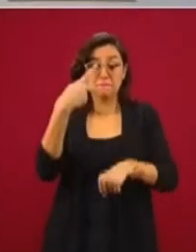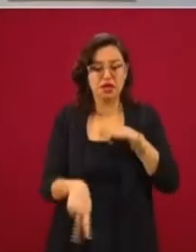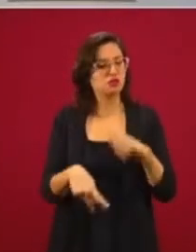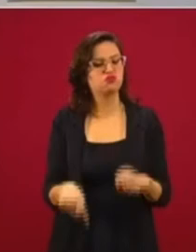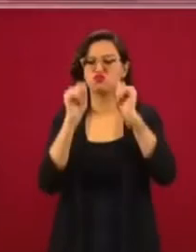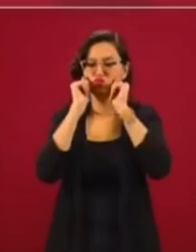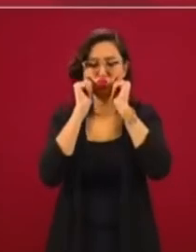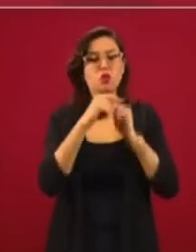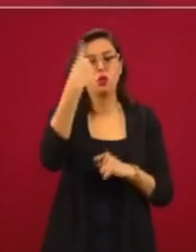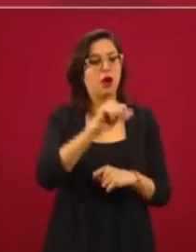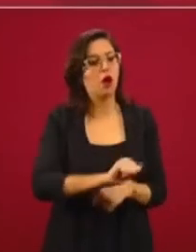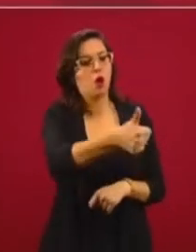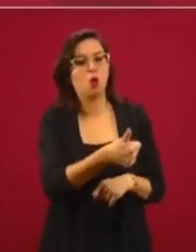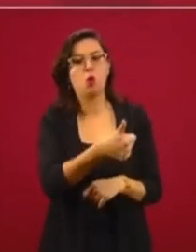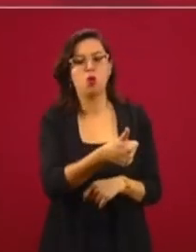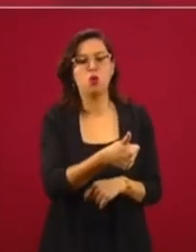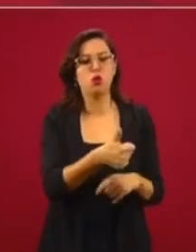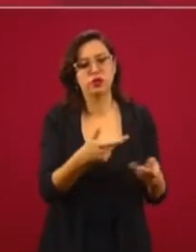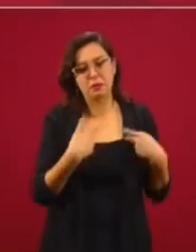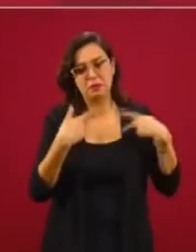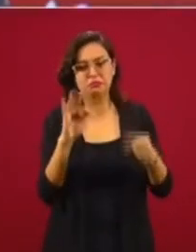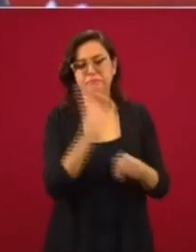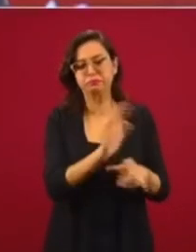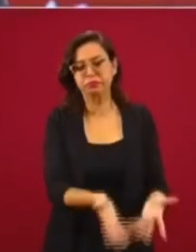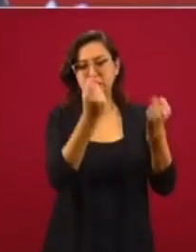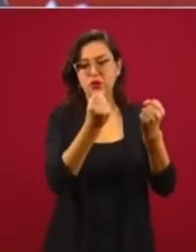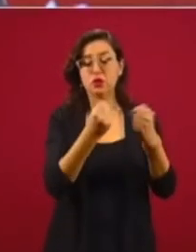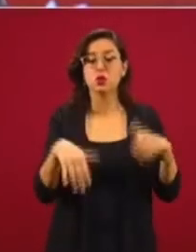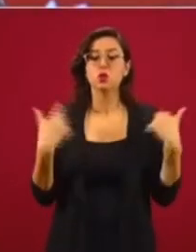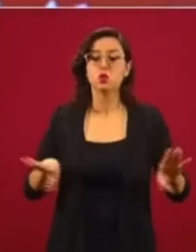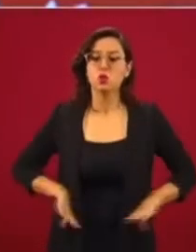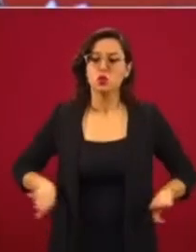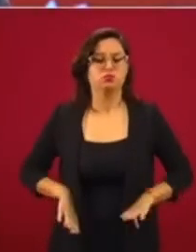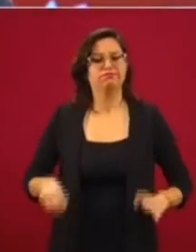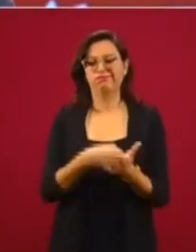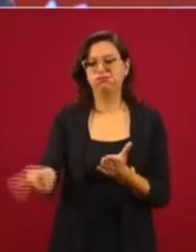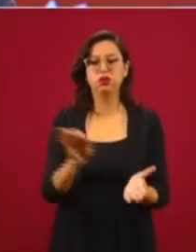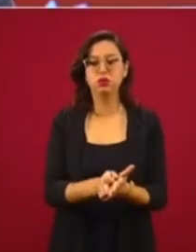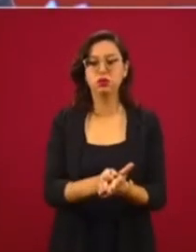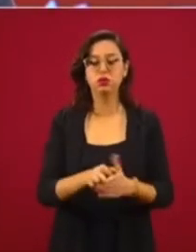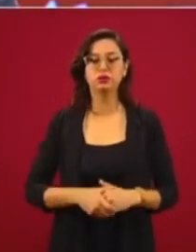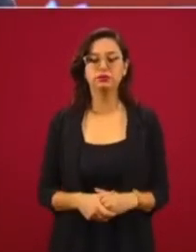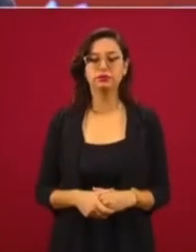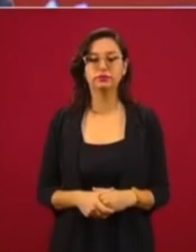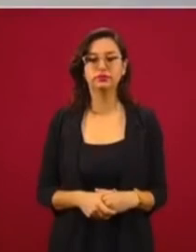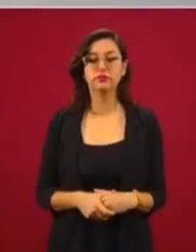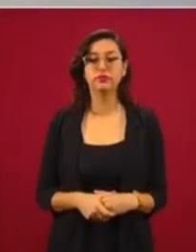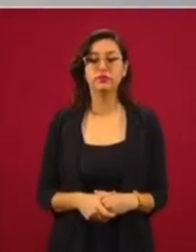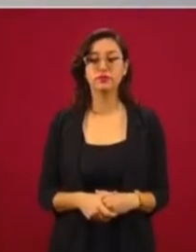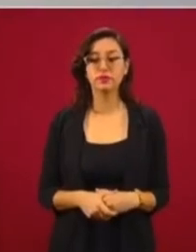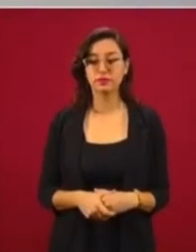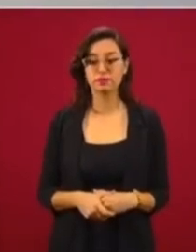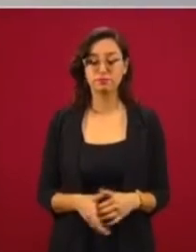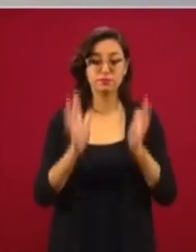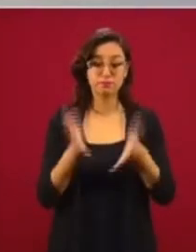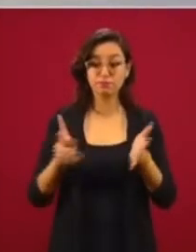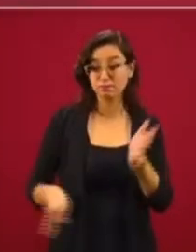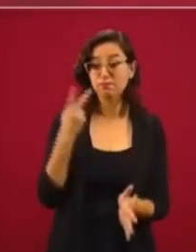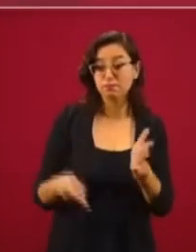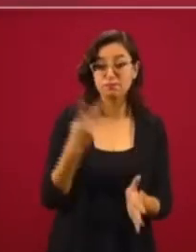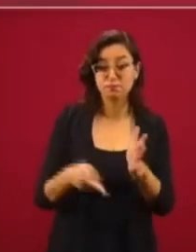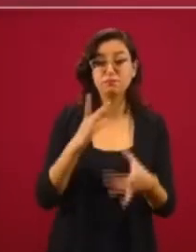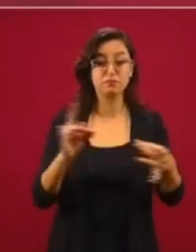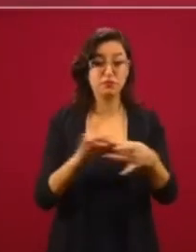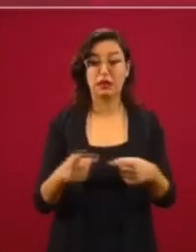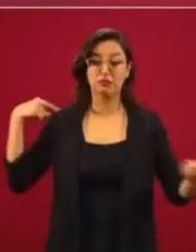vidas para salvar vidas ajenas. Es un acto de heroísmo y, como hemos hablado ya a estas alturas, ya hay